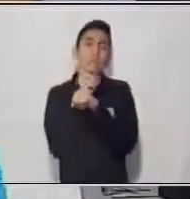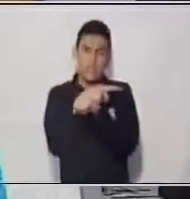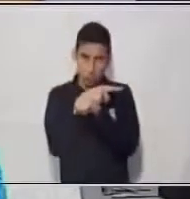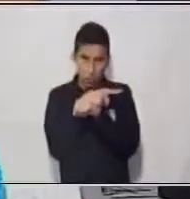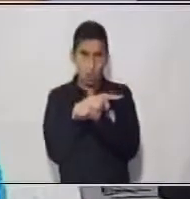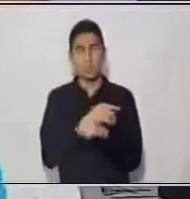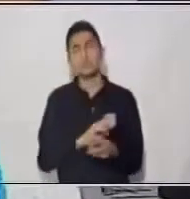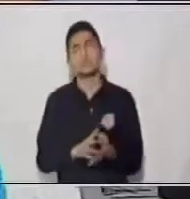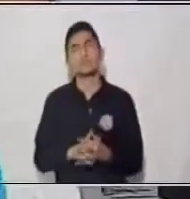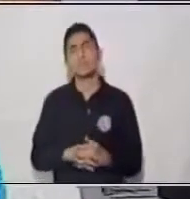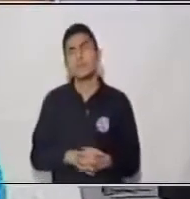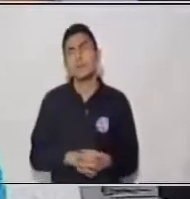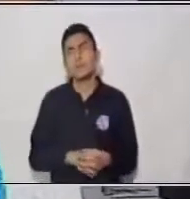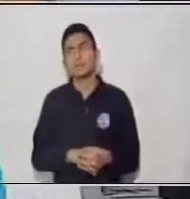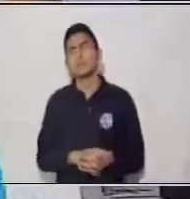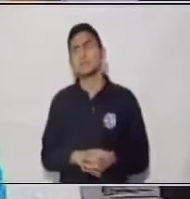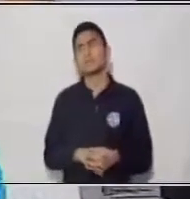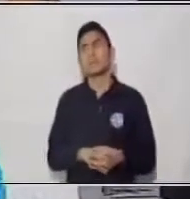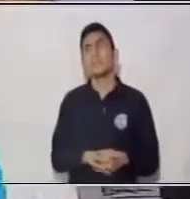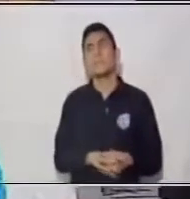5